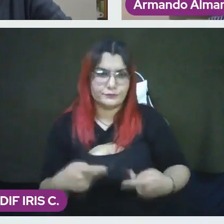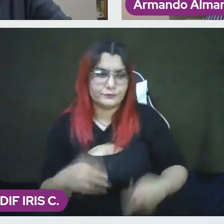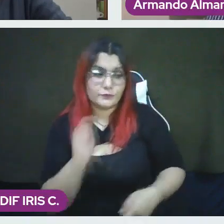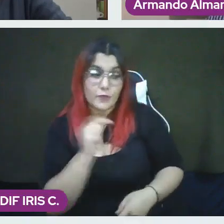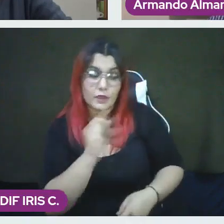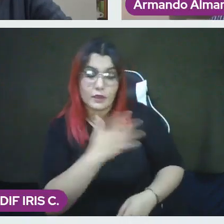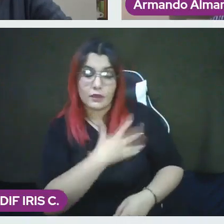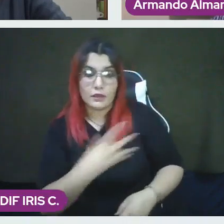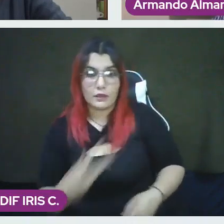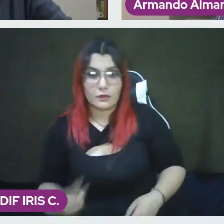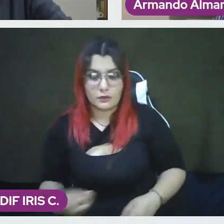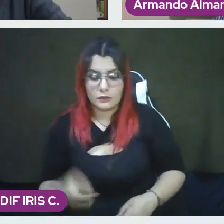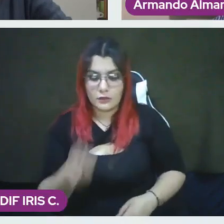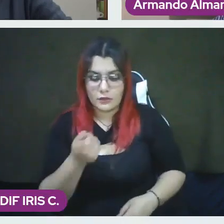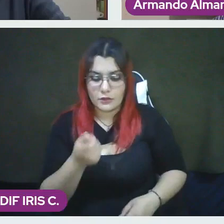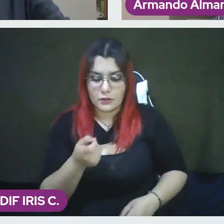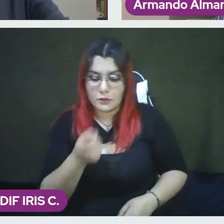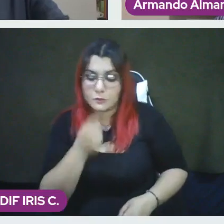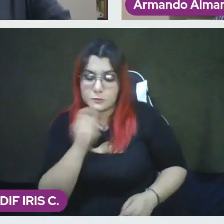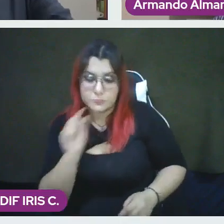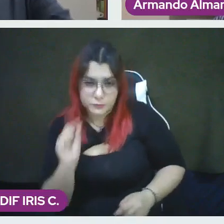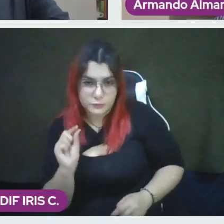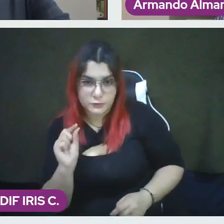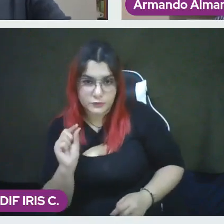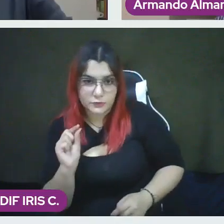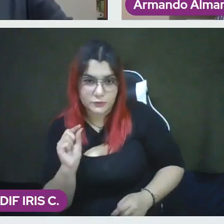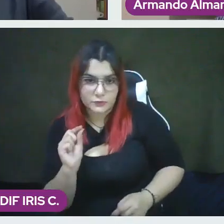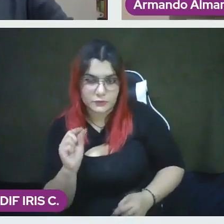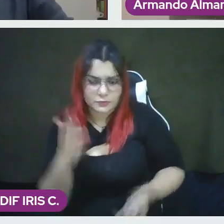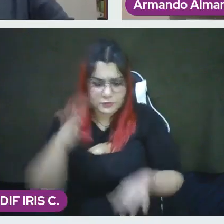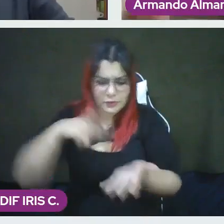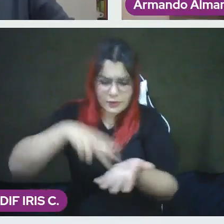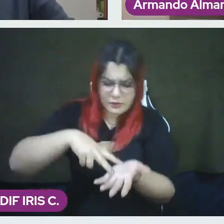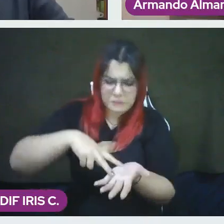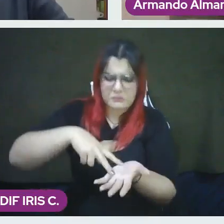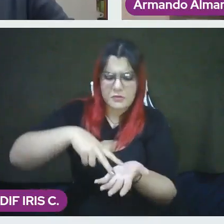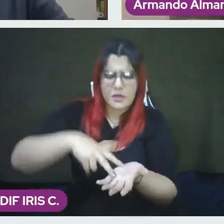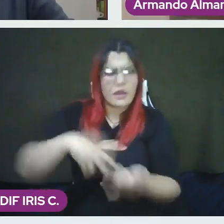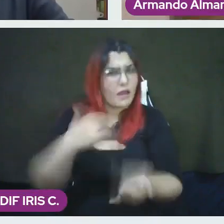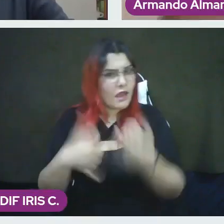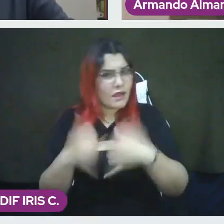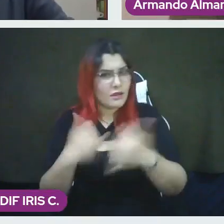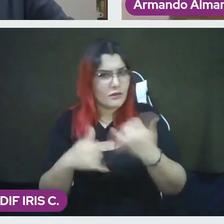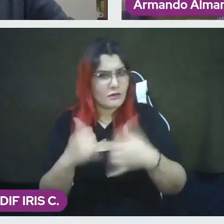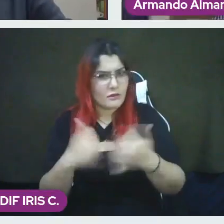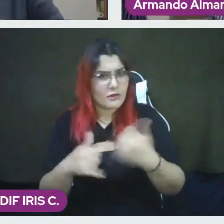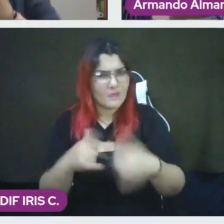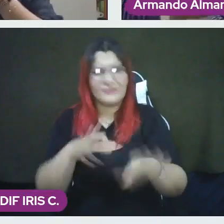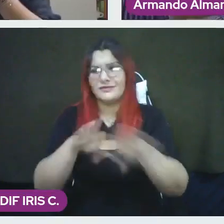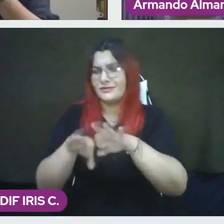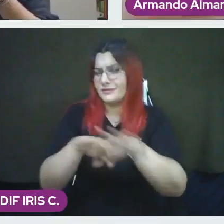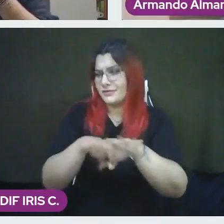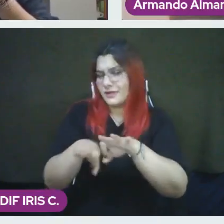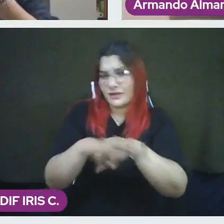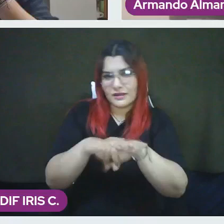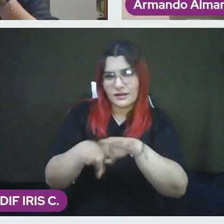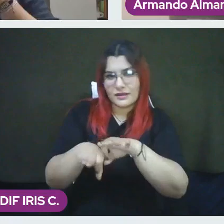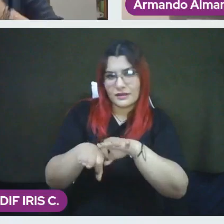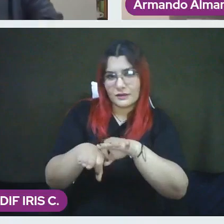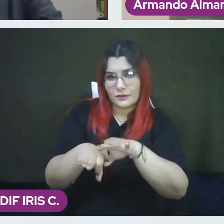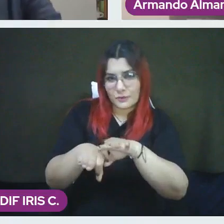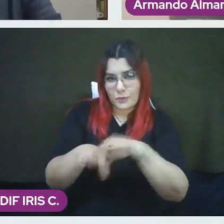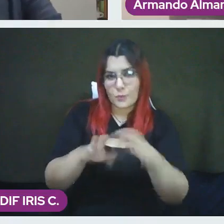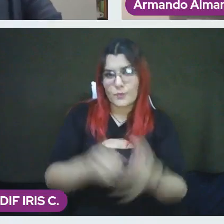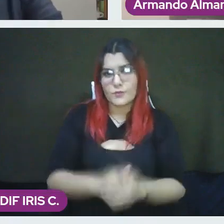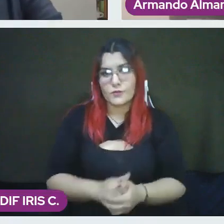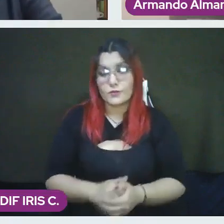tira a jugar con él en el piso, que llega de trabajar y lo ve y atiende a este